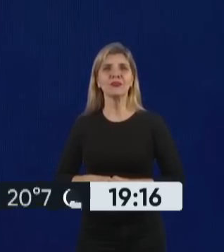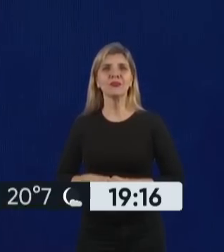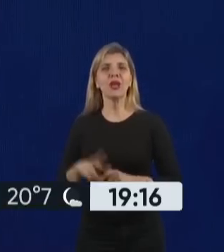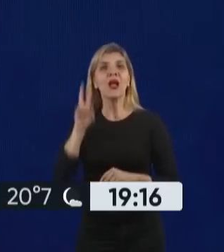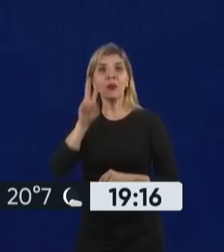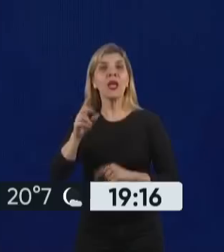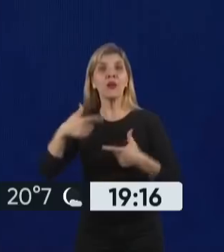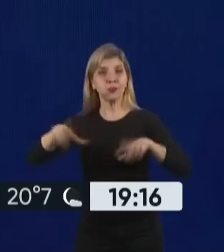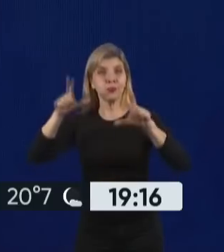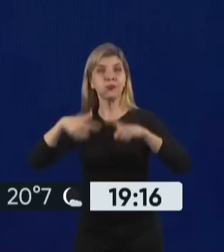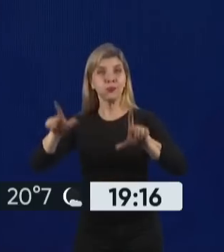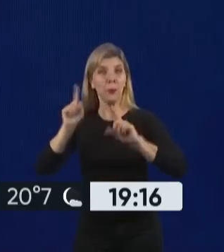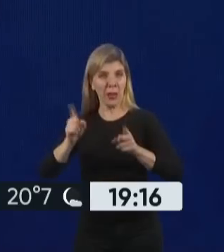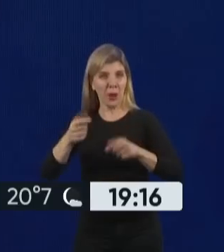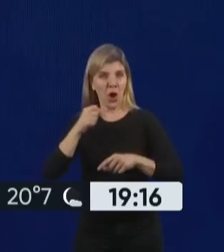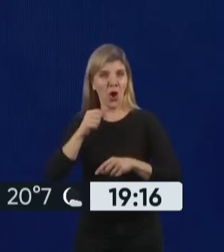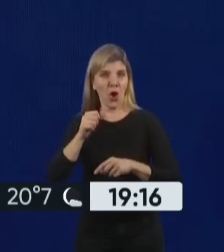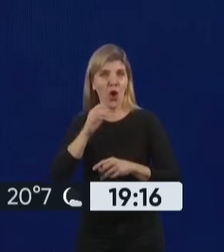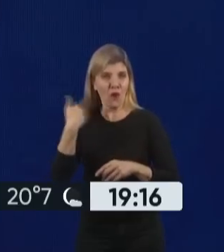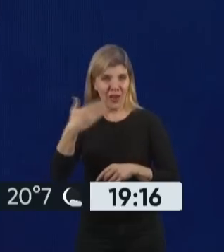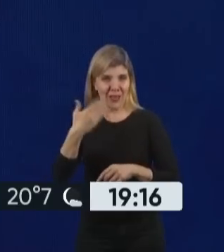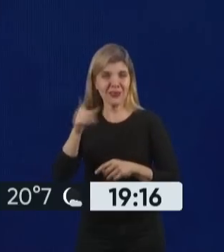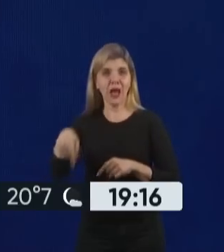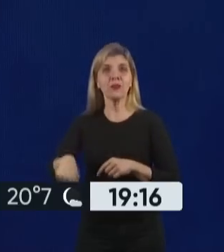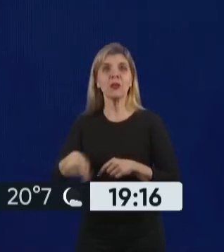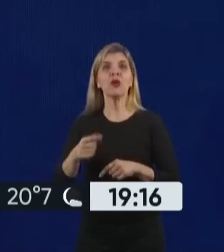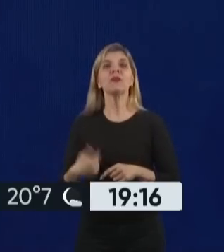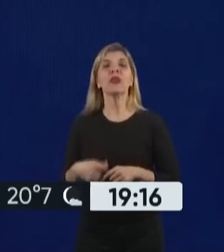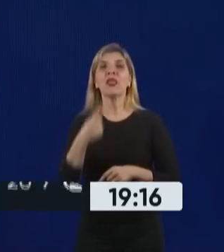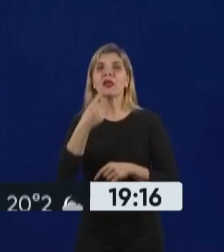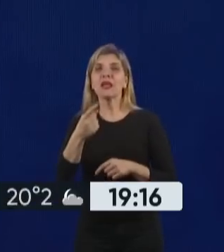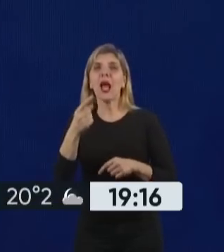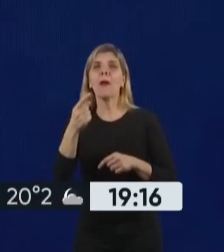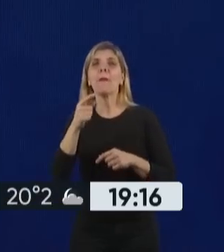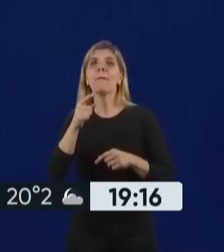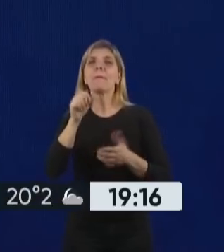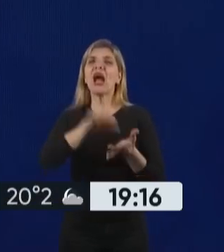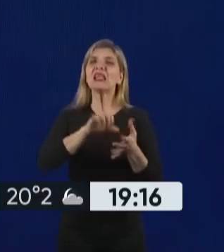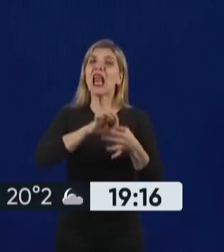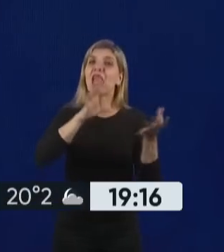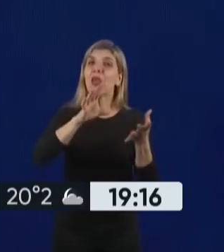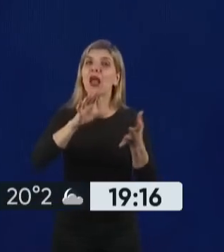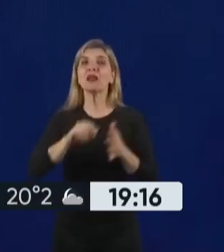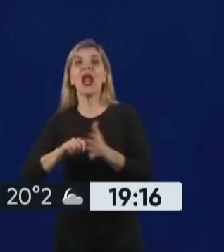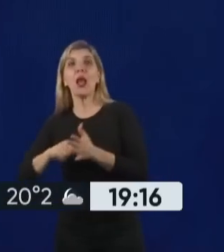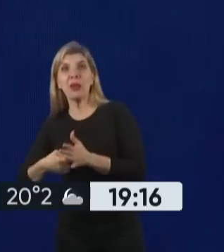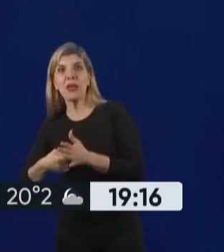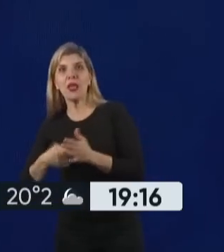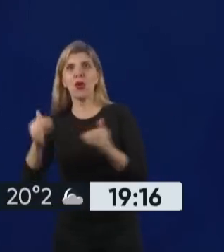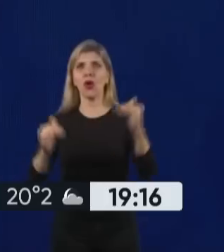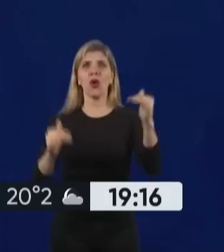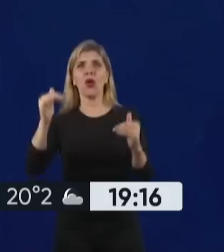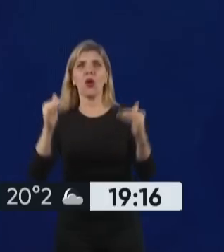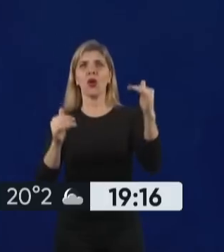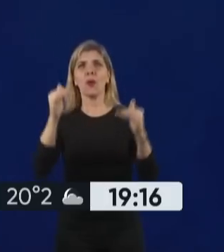esta conferencia, por ejemplo, mostraba la relación entre el PBI per cápita entre los países libres y los reprimidos. Es más, no